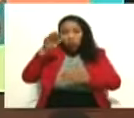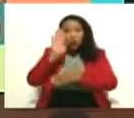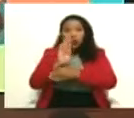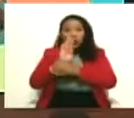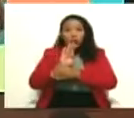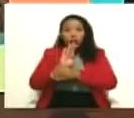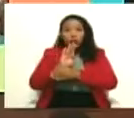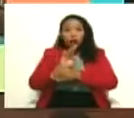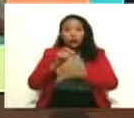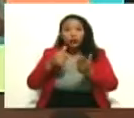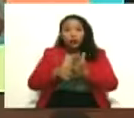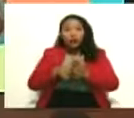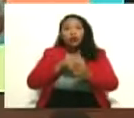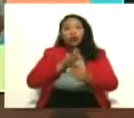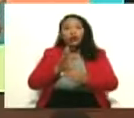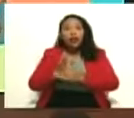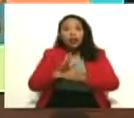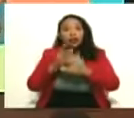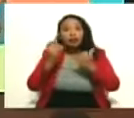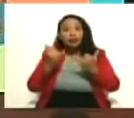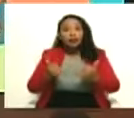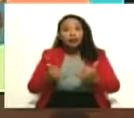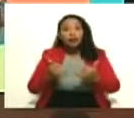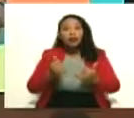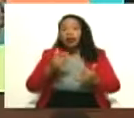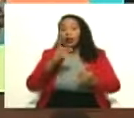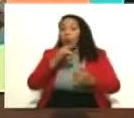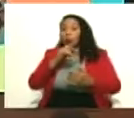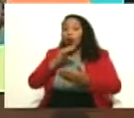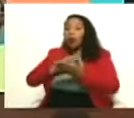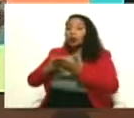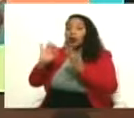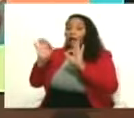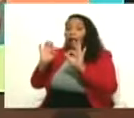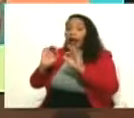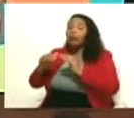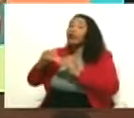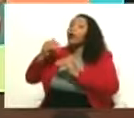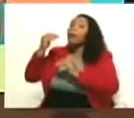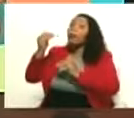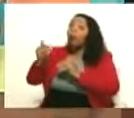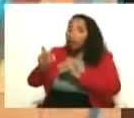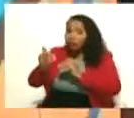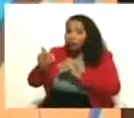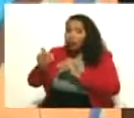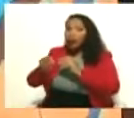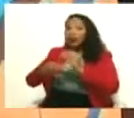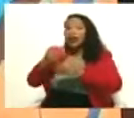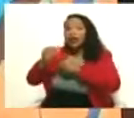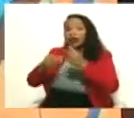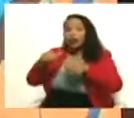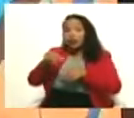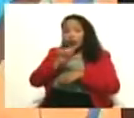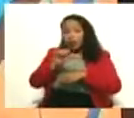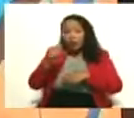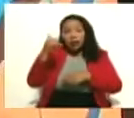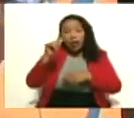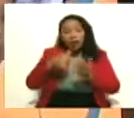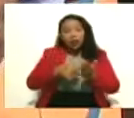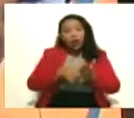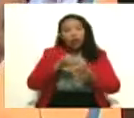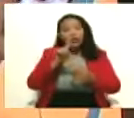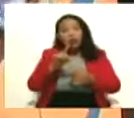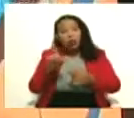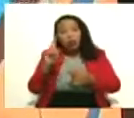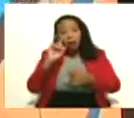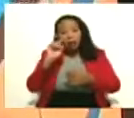si no la tiene, vaya a sacarla inmediatamente para que no haya excusa. Y luego, lo que tiene que hacer esta semana, si tiene su cédula, si ya revisó